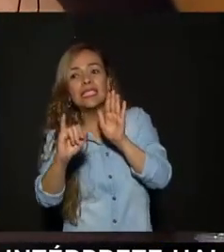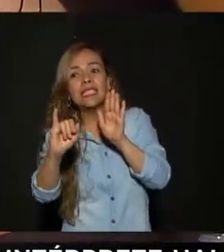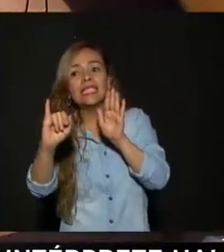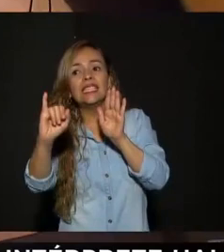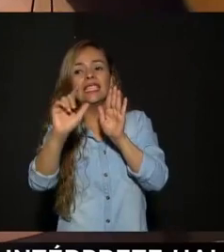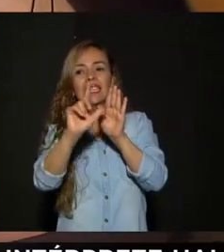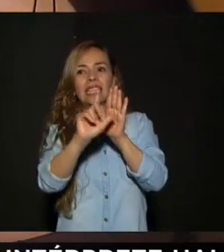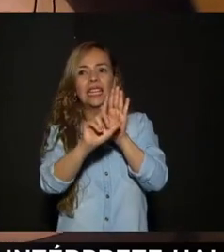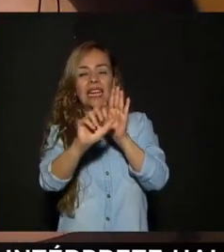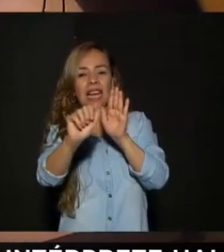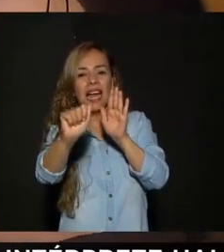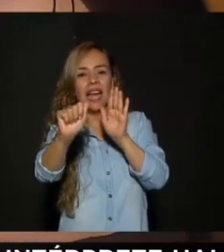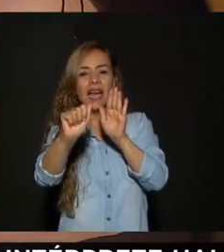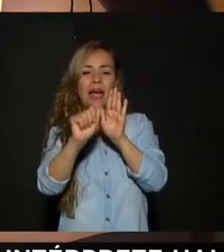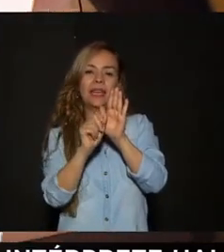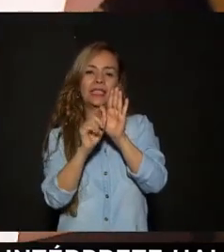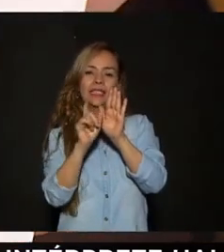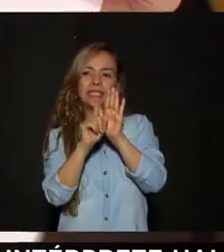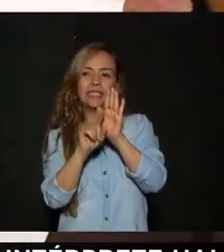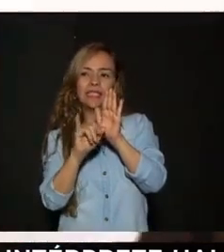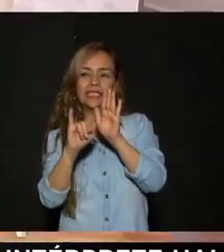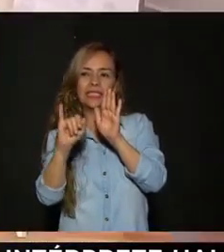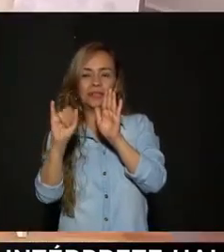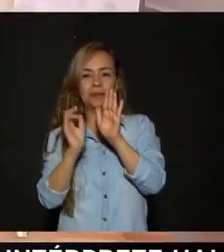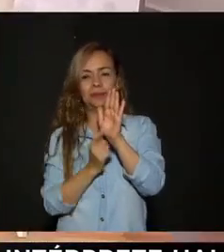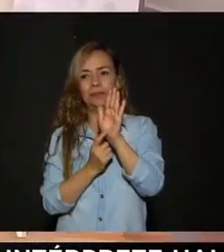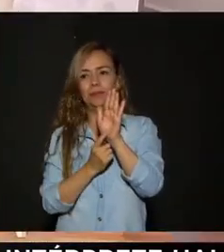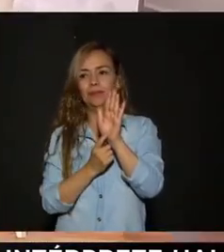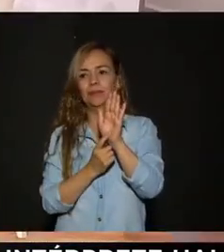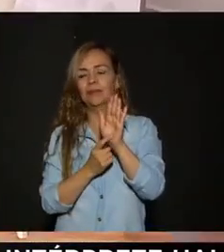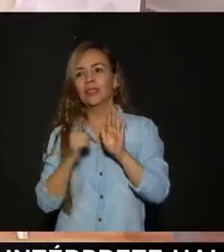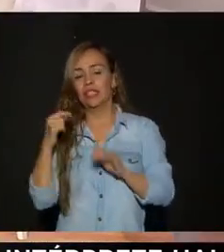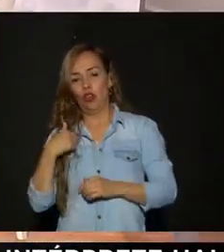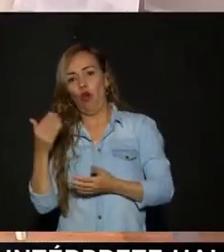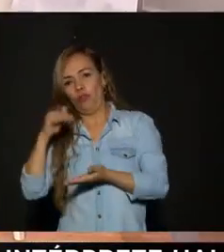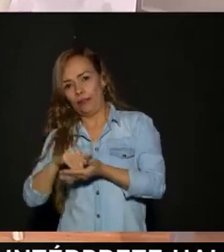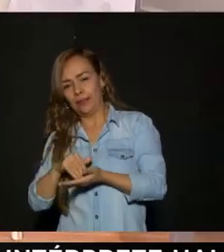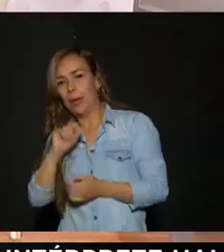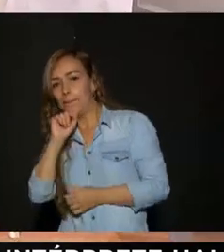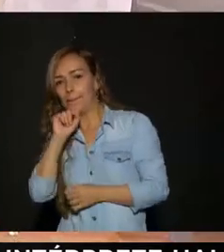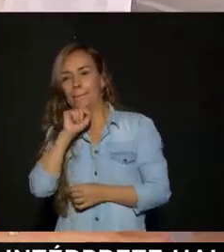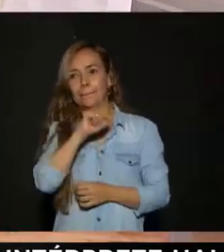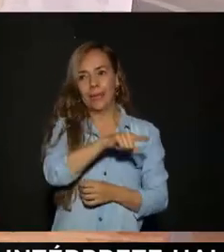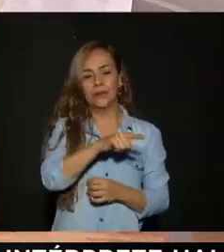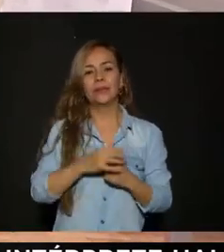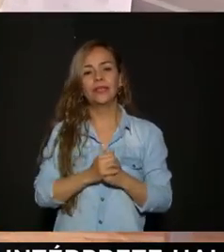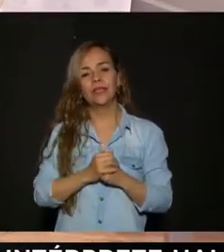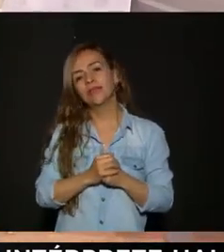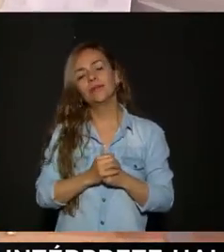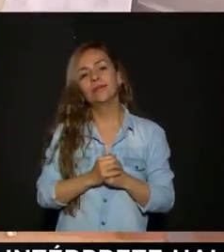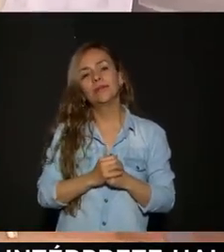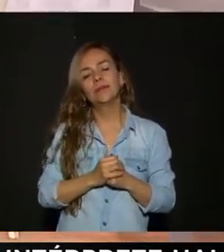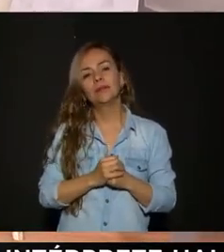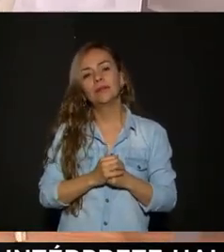B. Exacto. Listo. Entonces, yo voy a volver a preguntar mi parte. Correcto. Vamos a colocarla aquí para